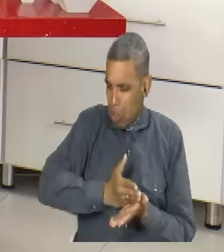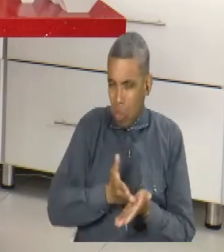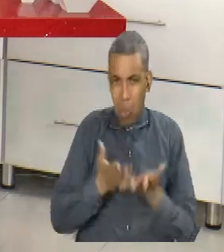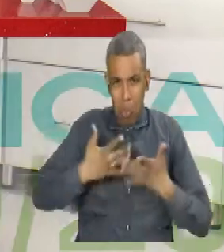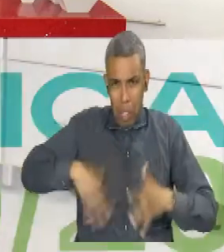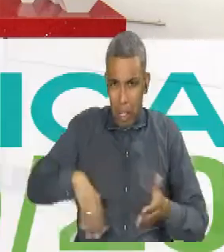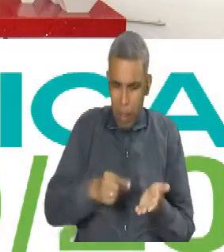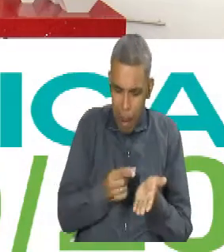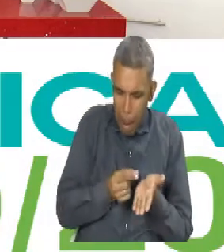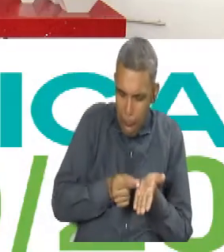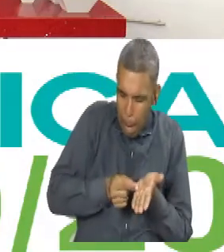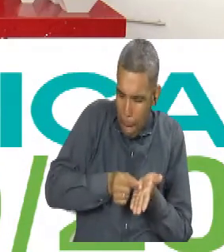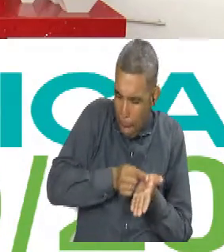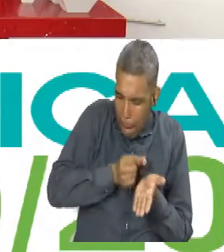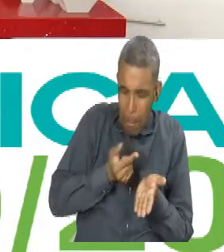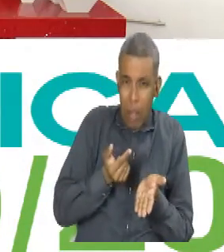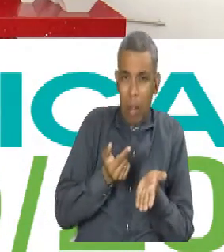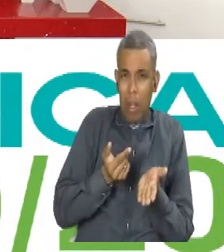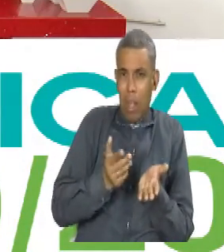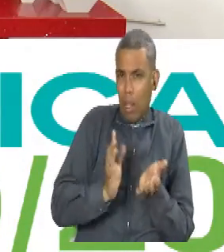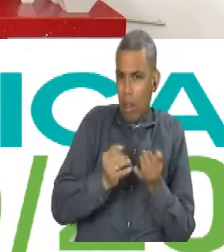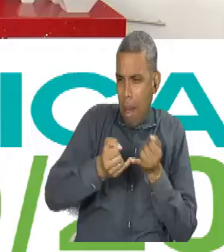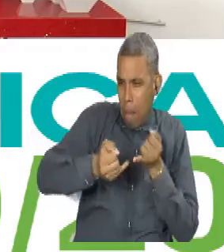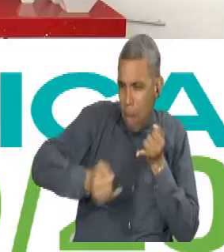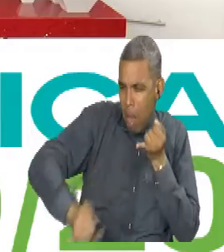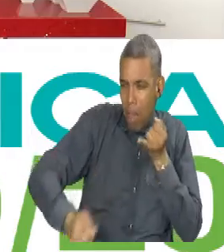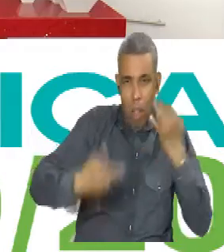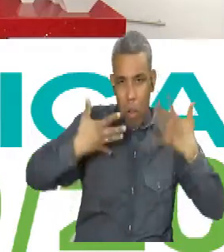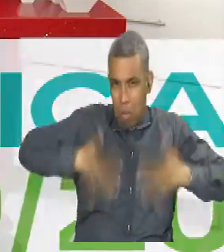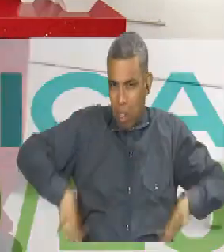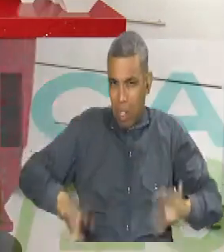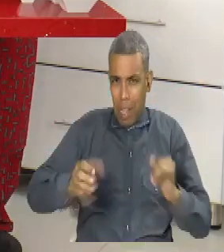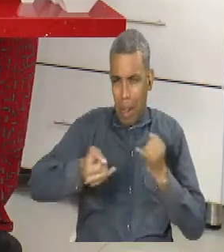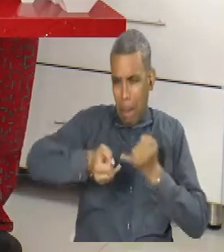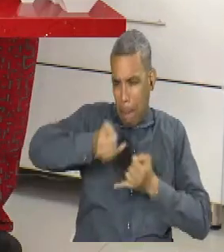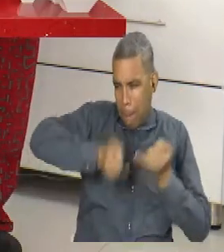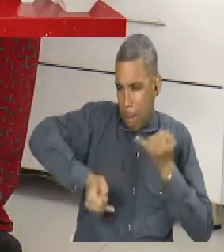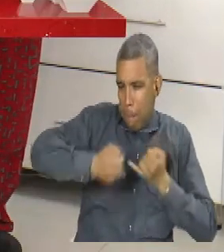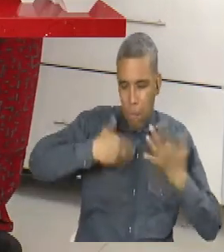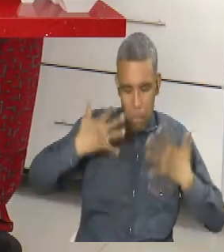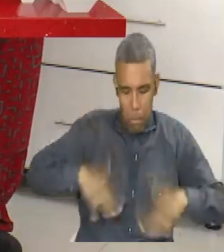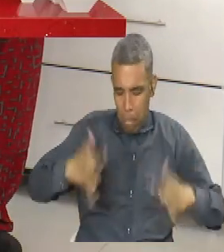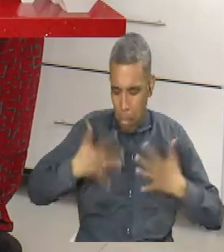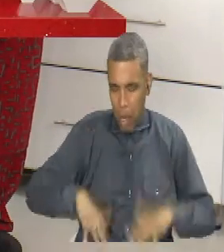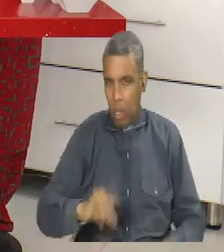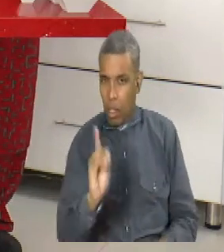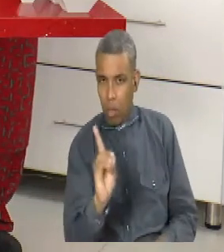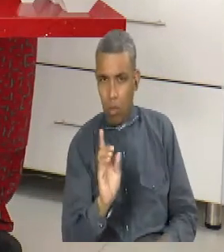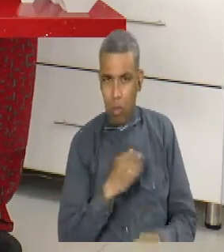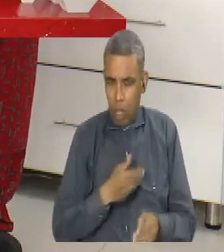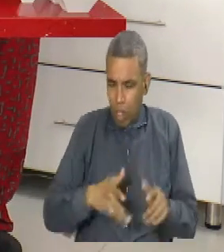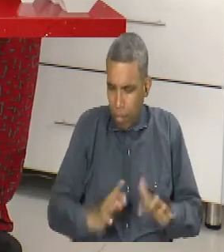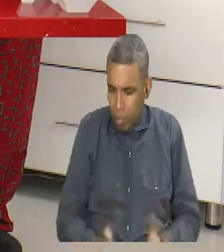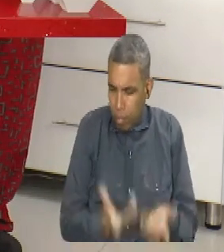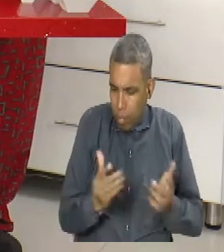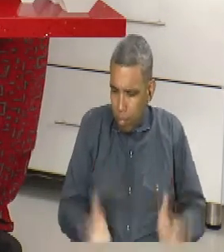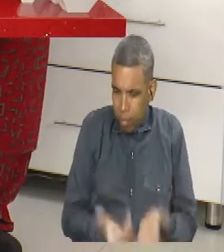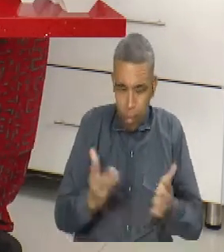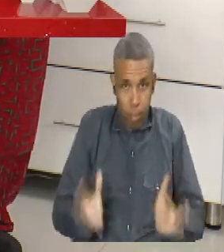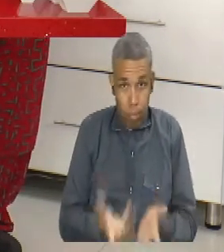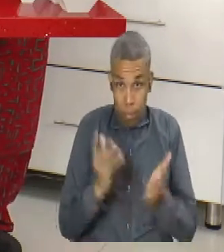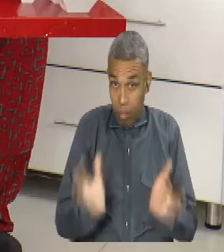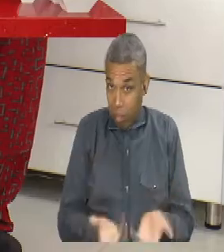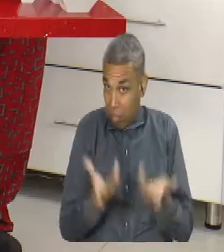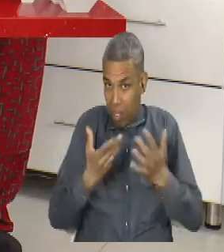tiritas, cuadritos, brunoise, con cassette. La idea es que quede una ensaladita, como cuando hacen una mezcla de atún para